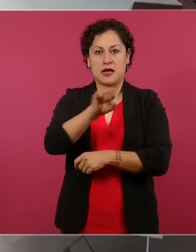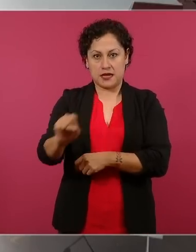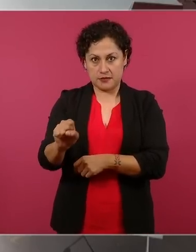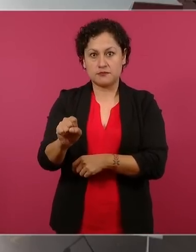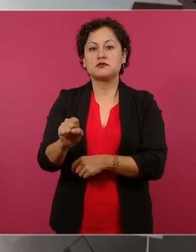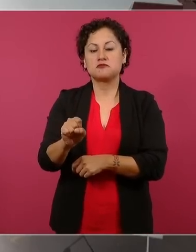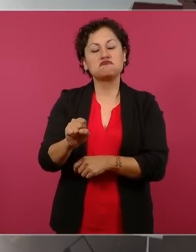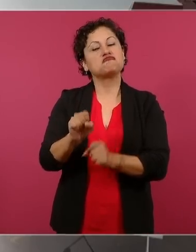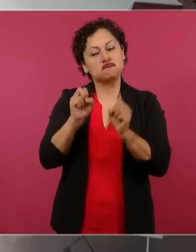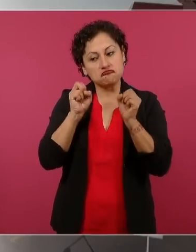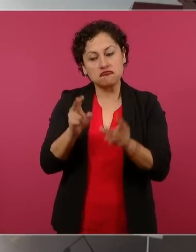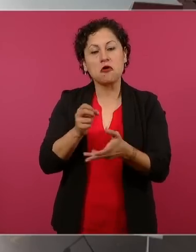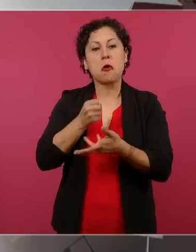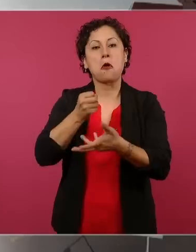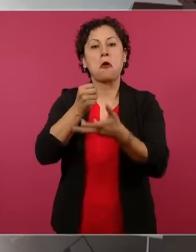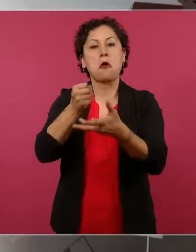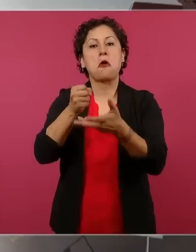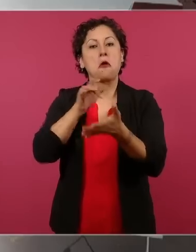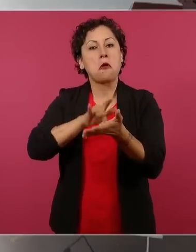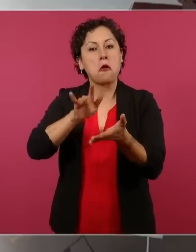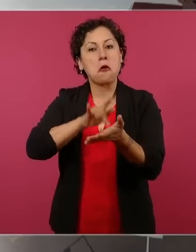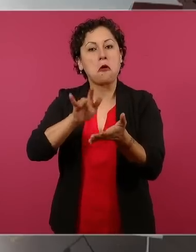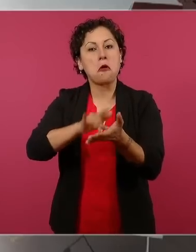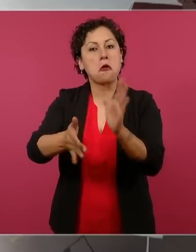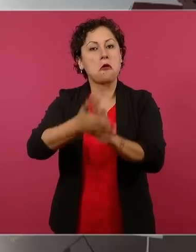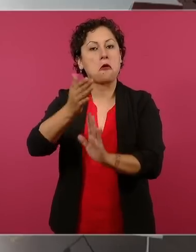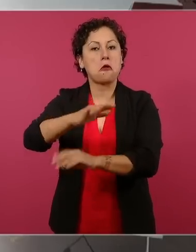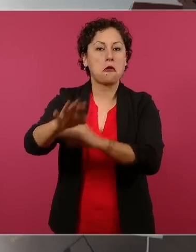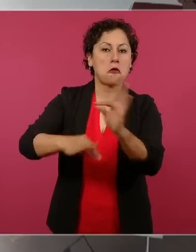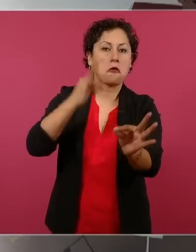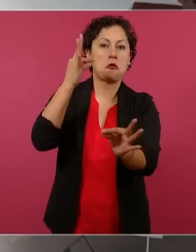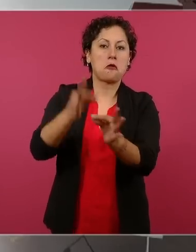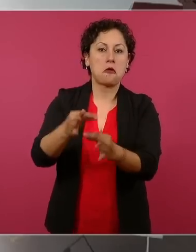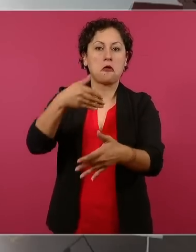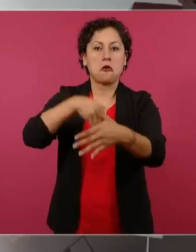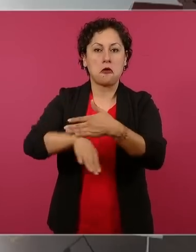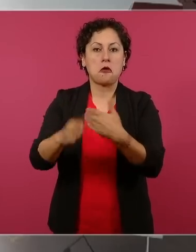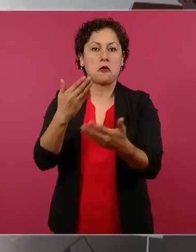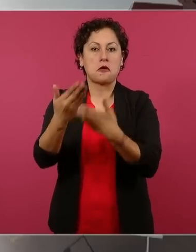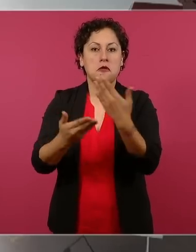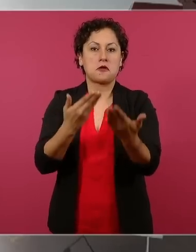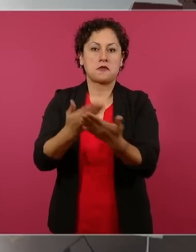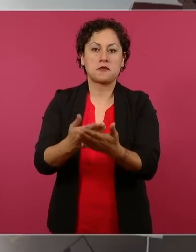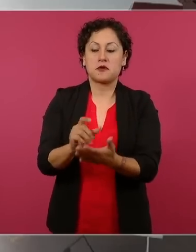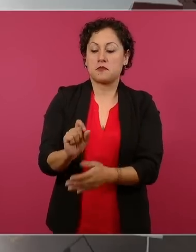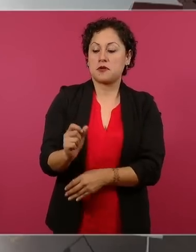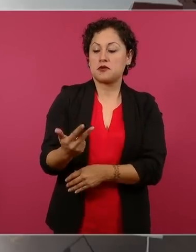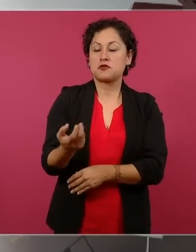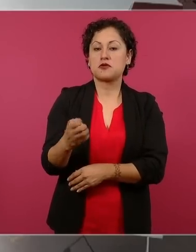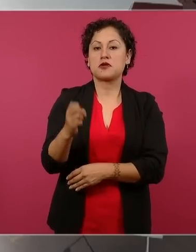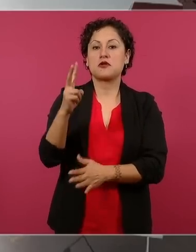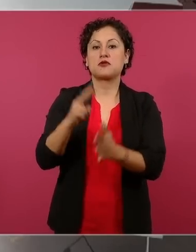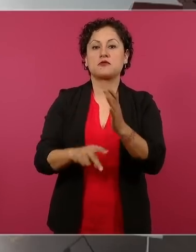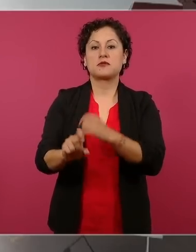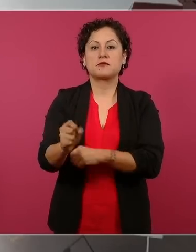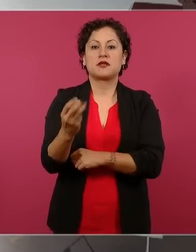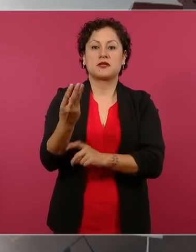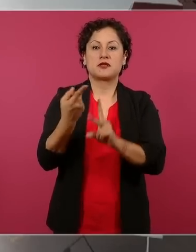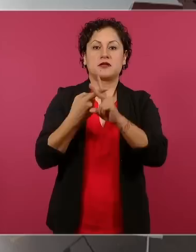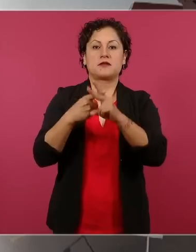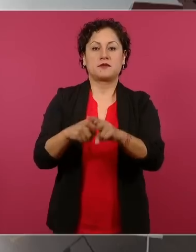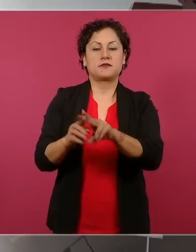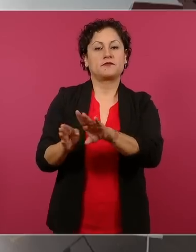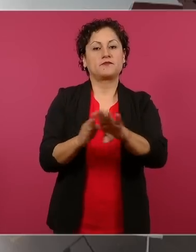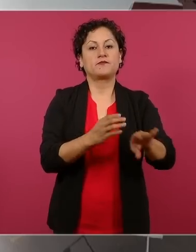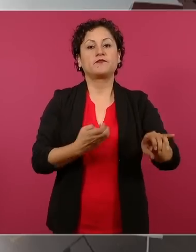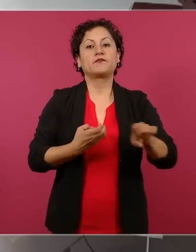Seguro Social, equipado por el Seguro Social y operado actualmente por el Seguro Social. El 28 de enero del 2023 entró en operaciones. En